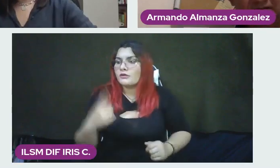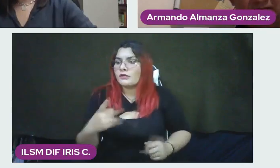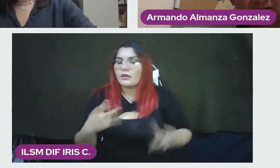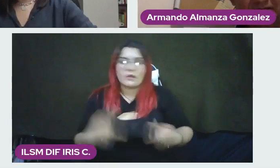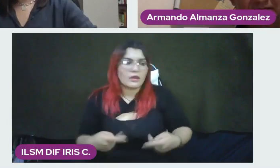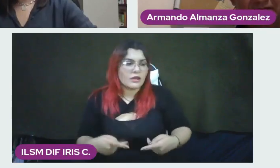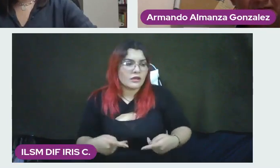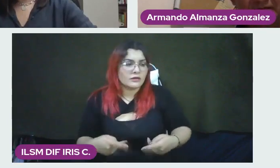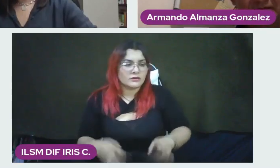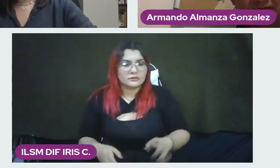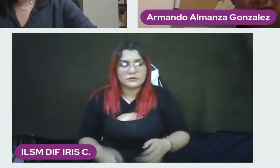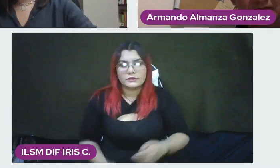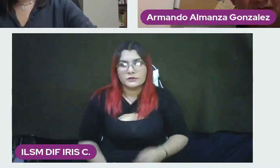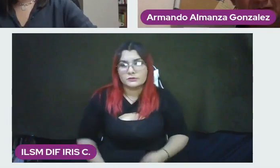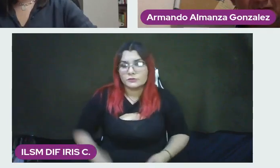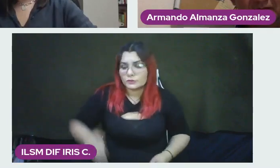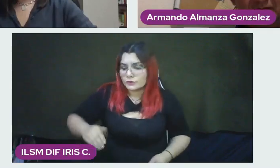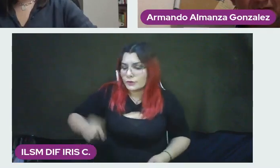crecido.